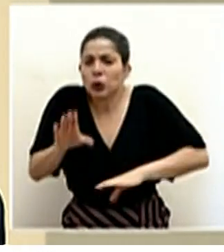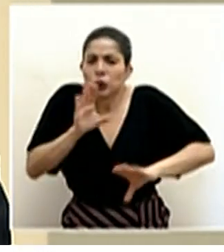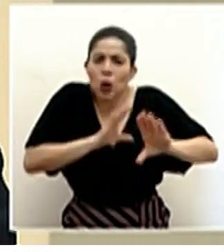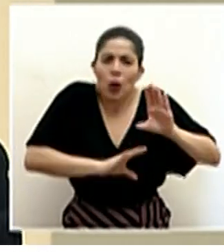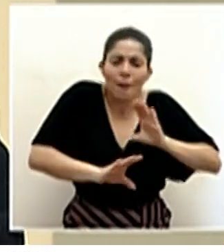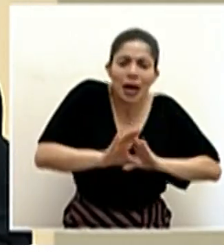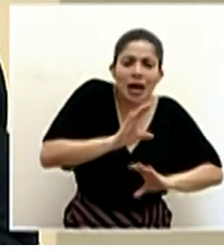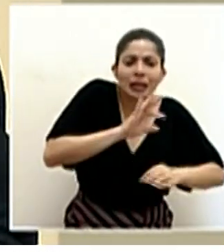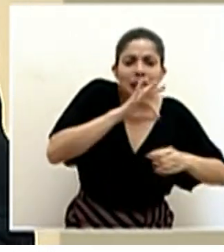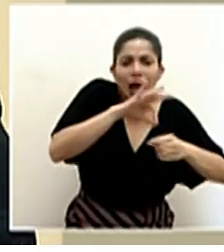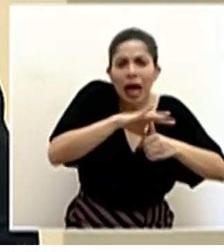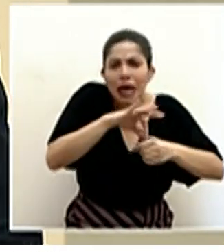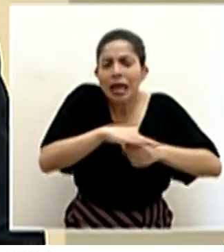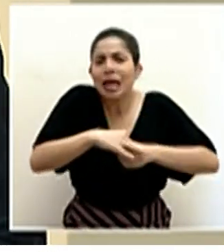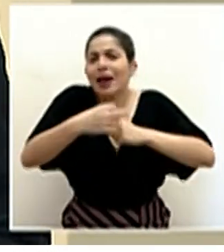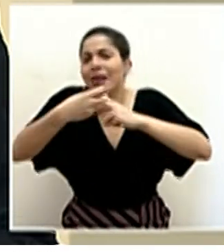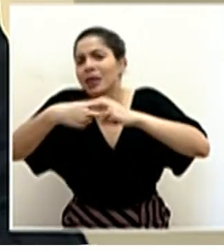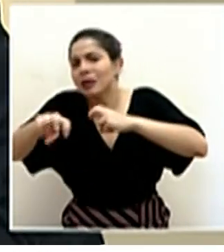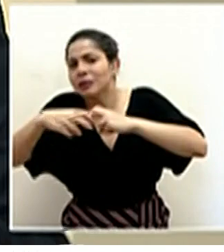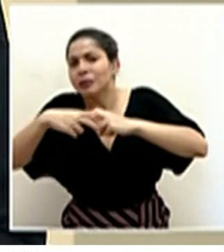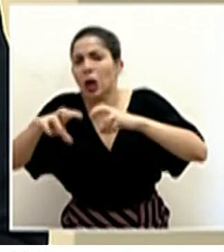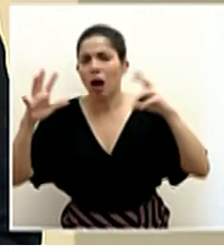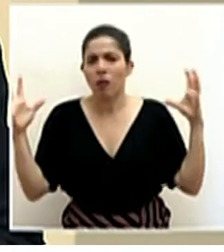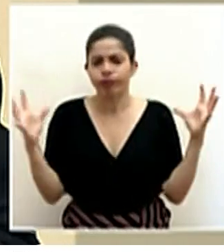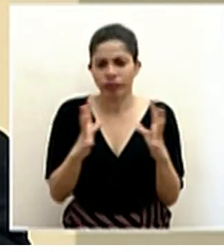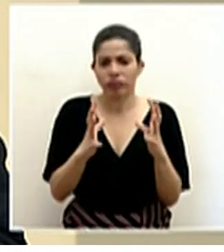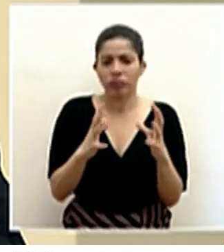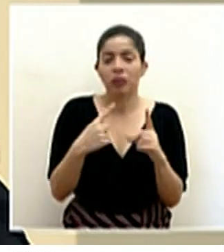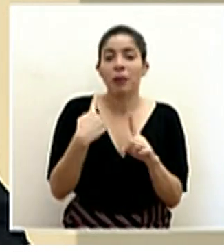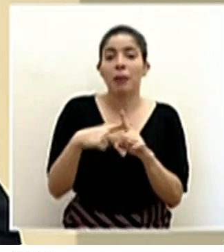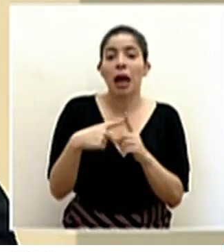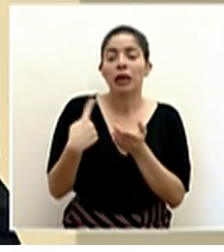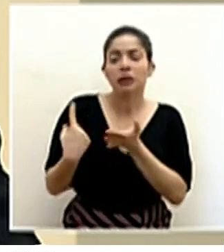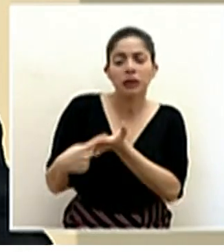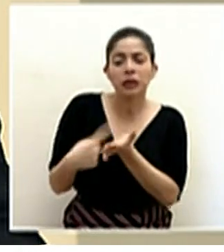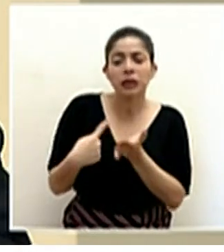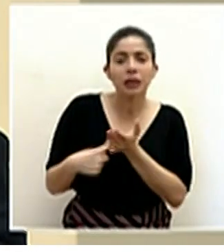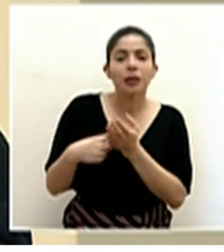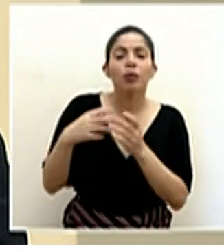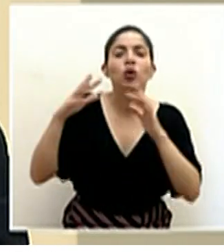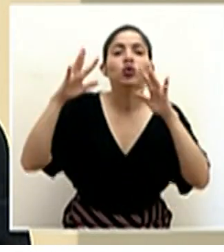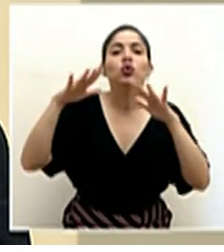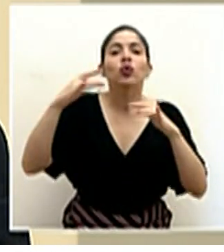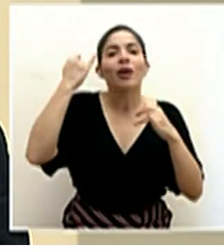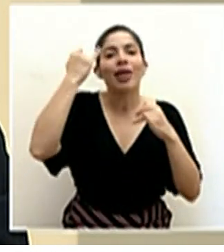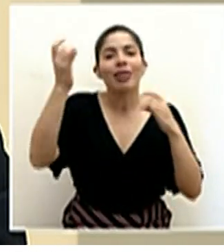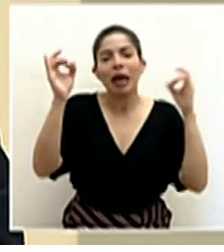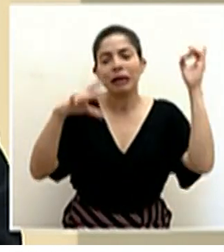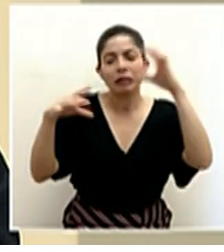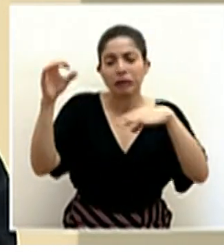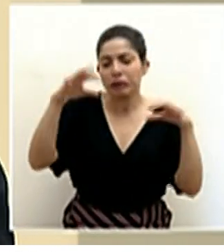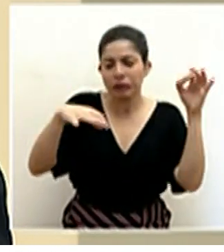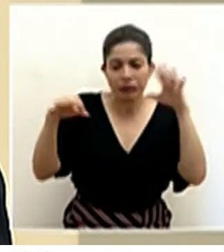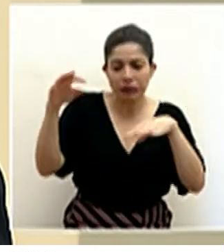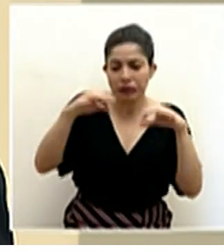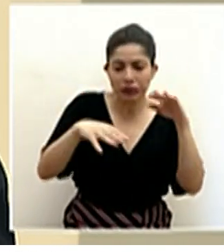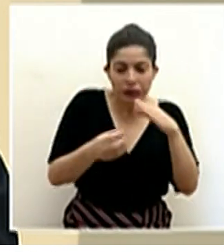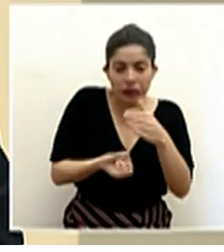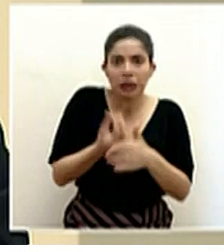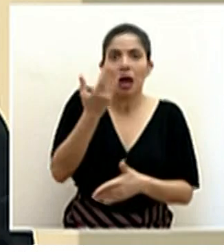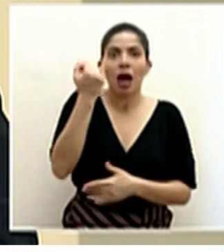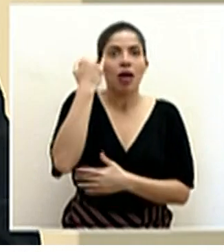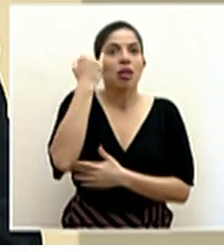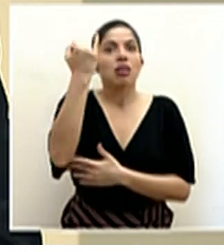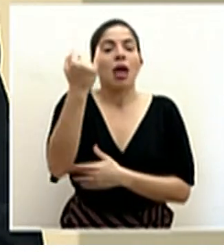comercio, agrícola, transportes, y de la discusión de la lluvia de ideas surgió la